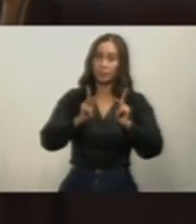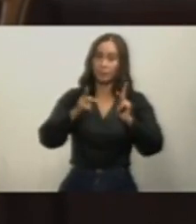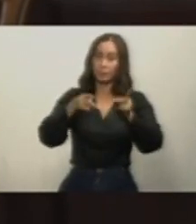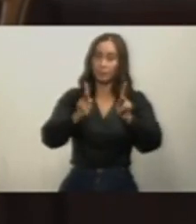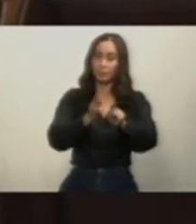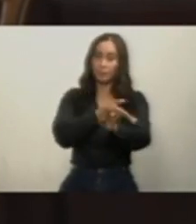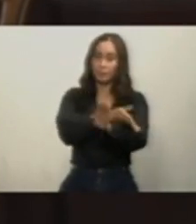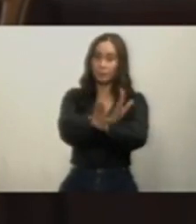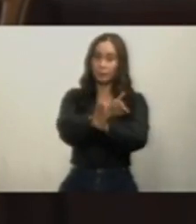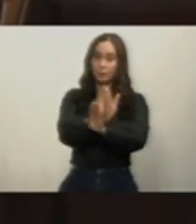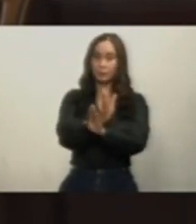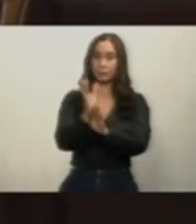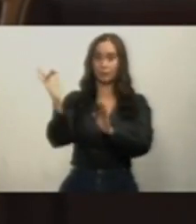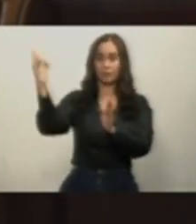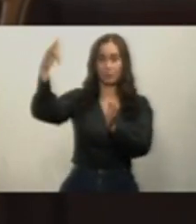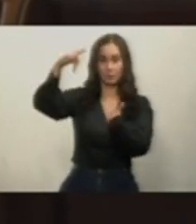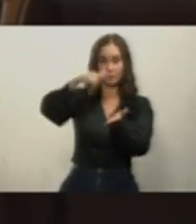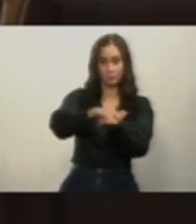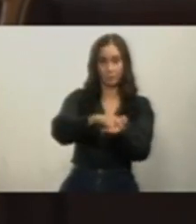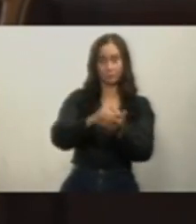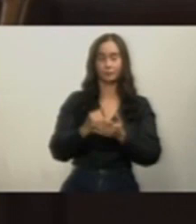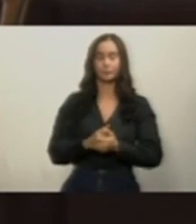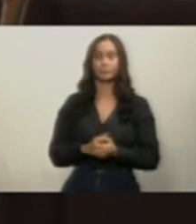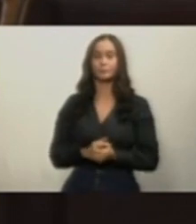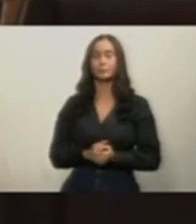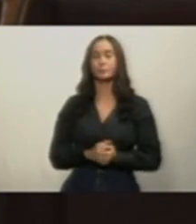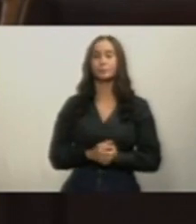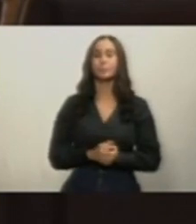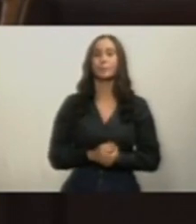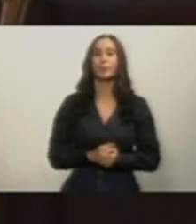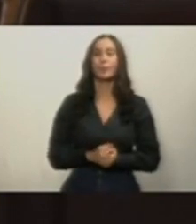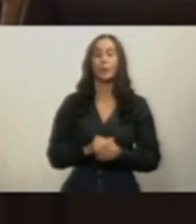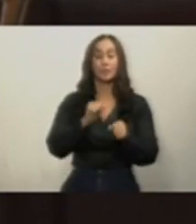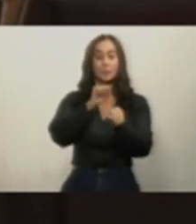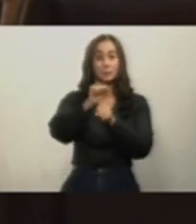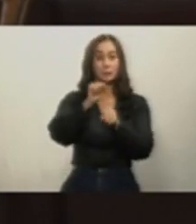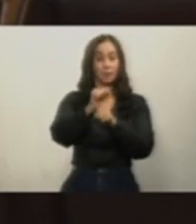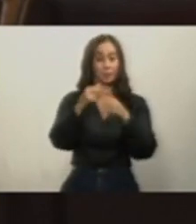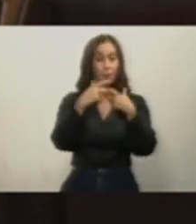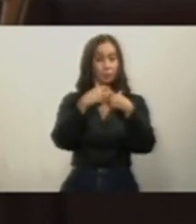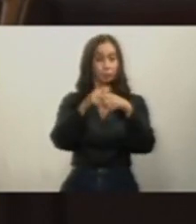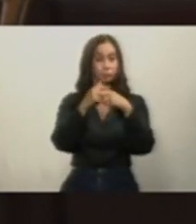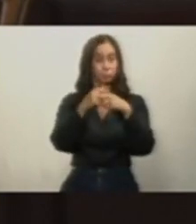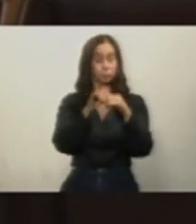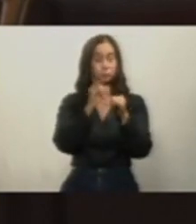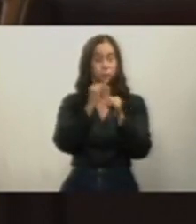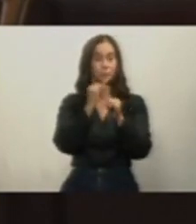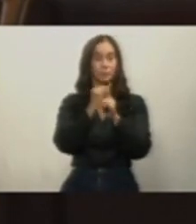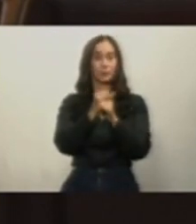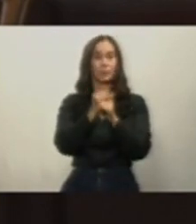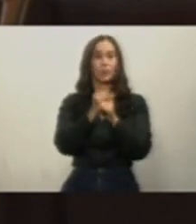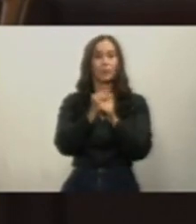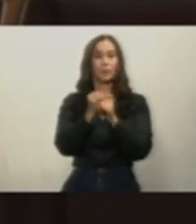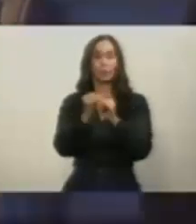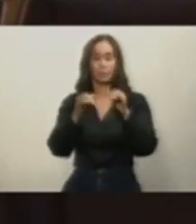aeropuertos y empleados de empresas que brindan servicios funerarios